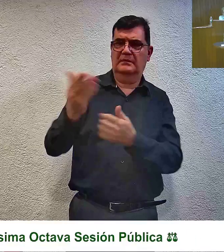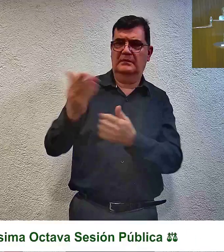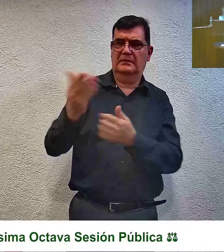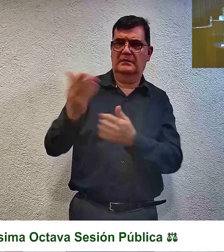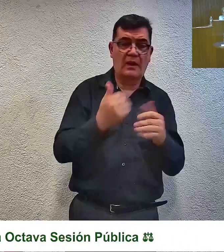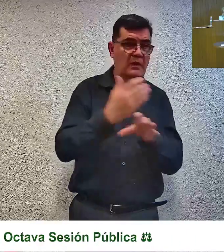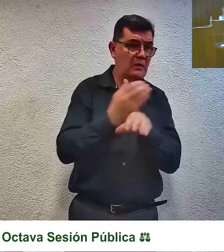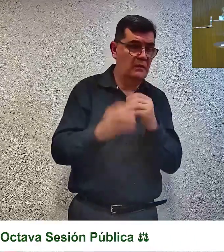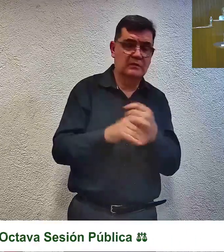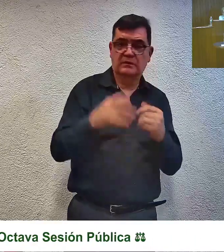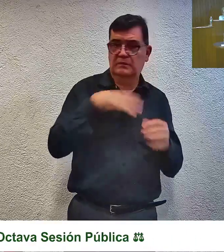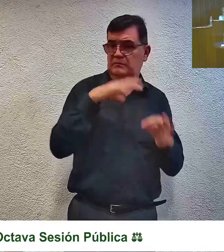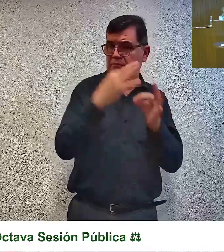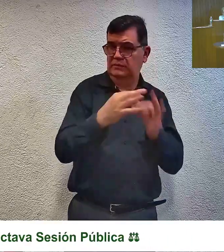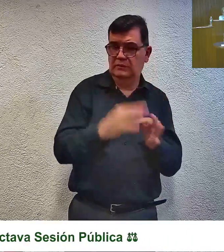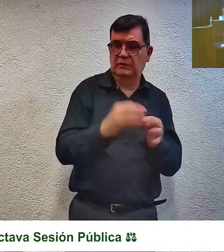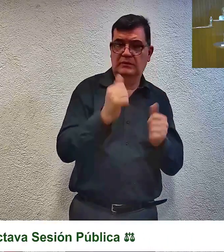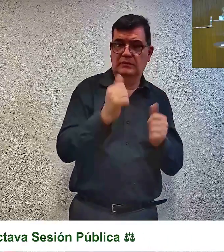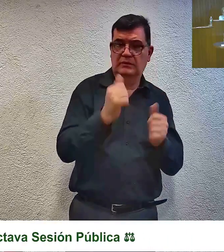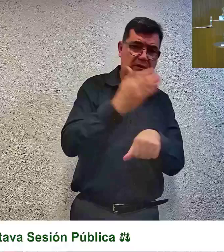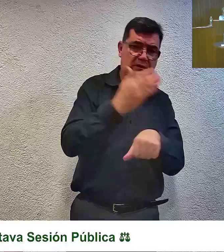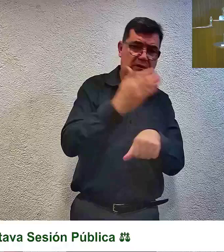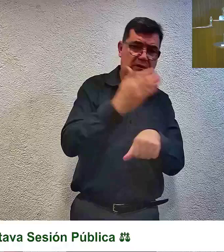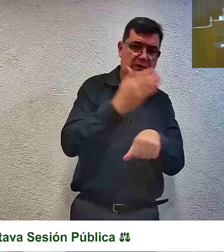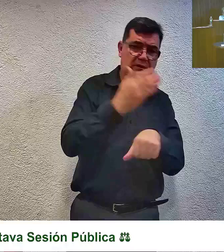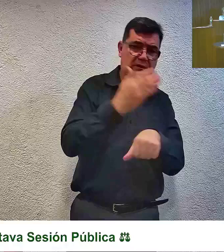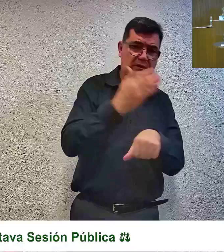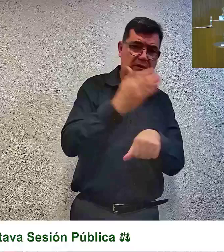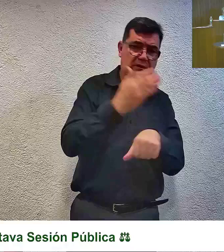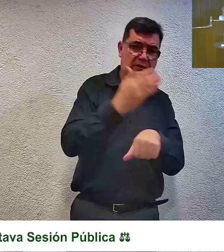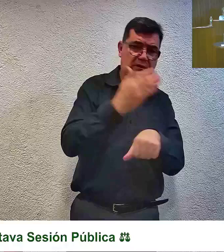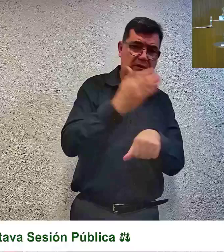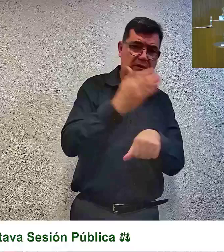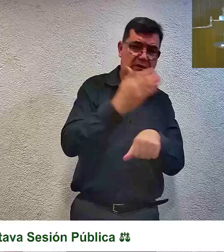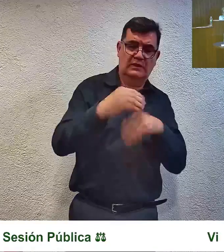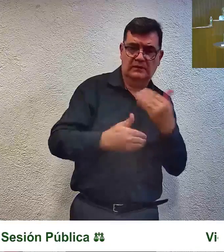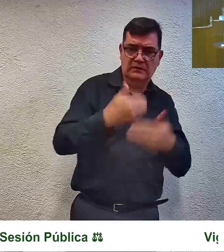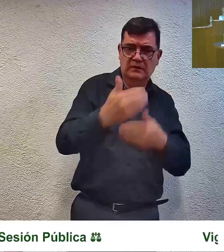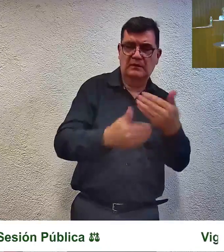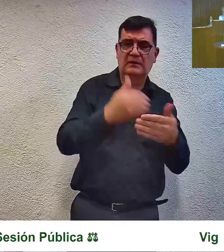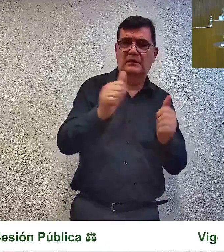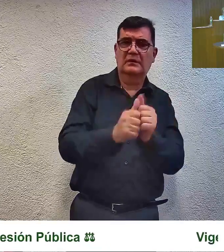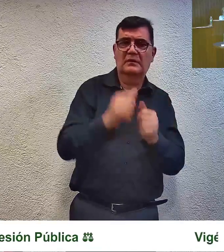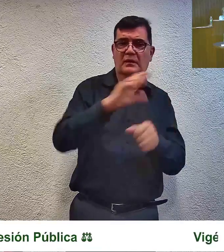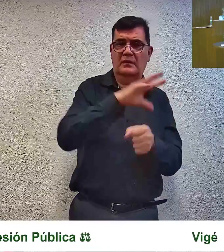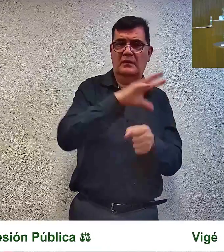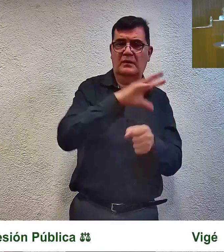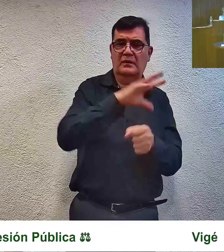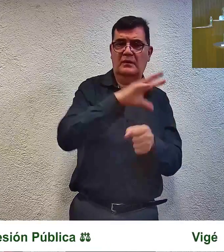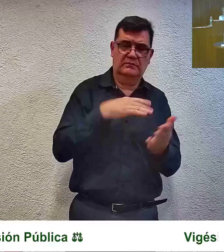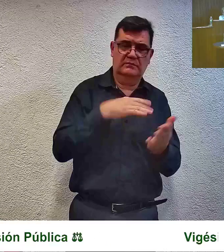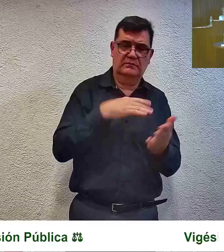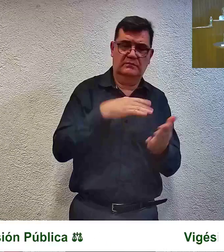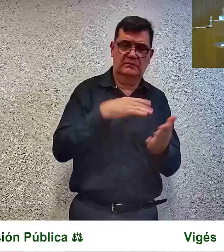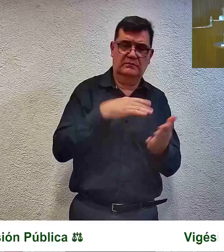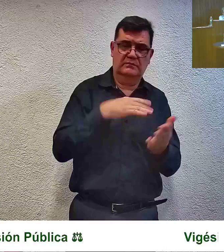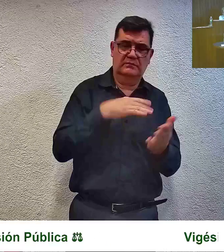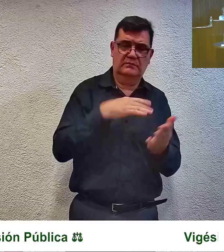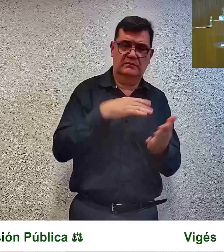existir actuaciones de cumplimiento de sentencia por ordenar, se propone el archivo del presente asunto como total y definitivamente